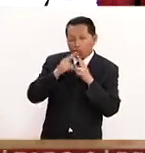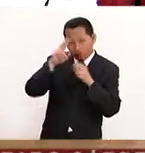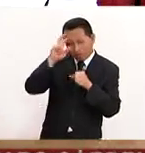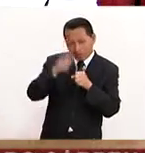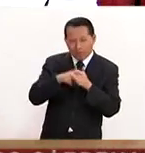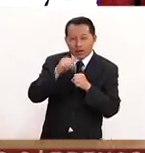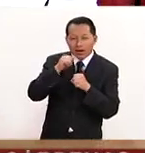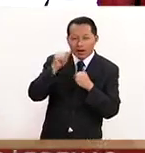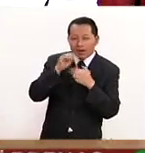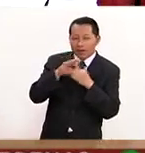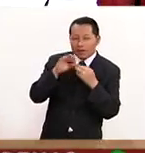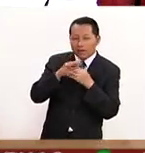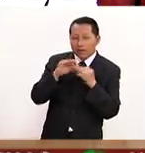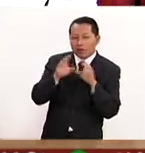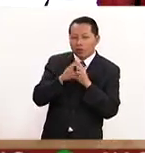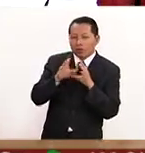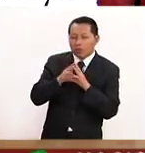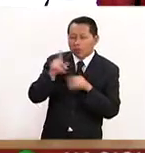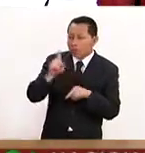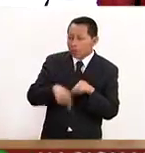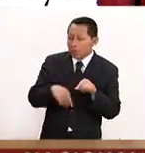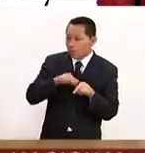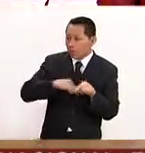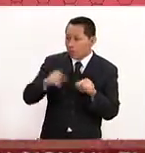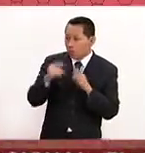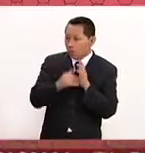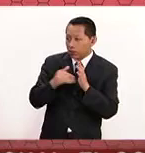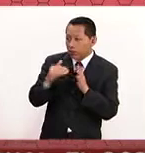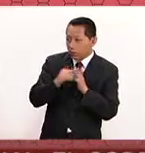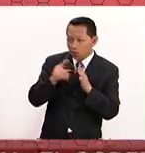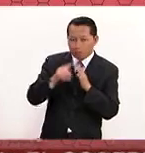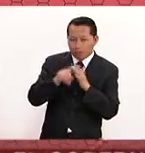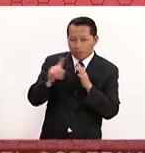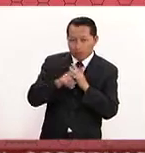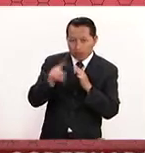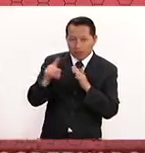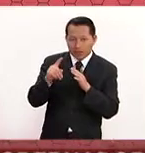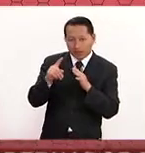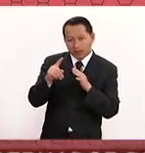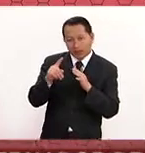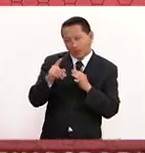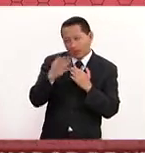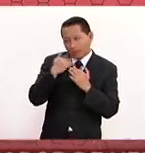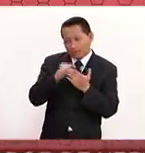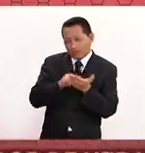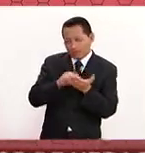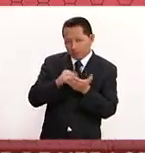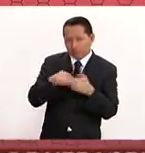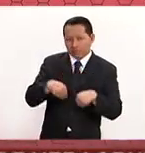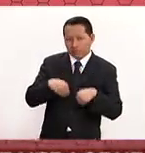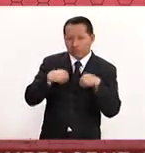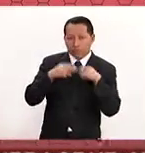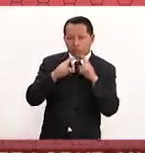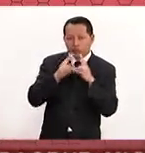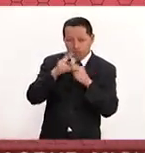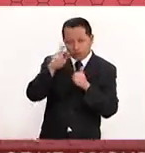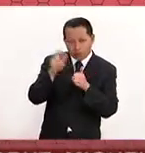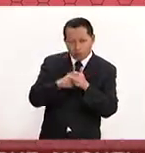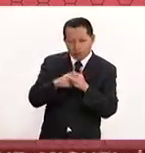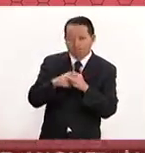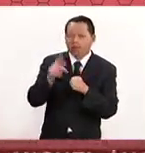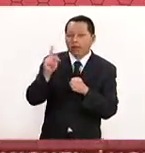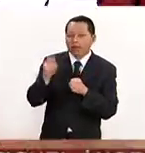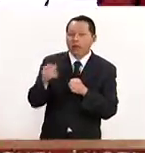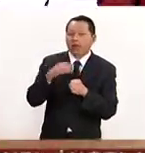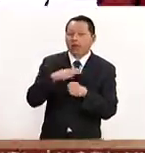estaba hablando de retirar a más de 1 millón de migrantes, obviamente ilegales, que viven en la Unión Europea. En fin, ¿cuáles son